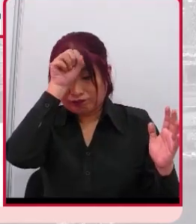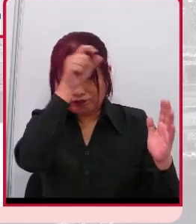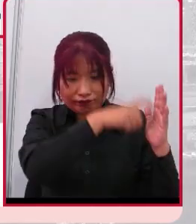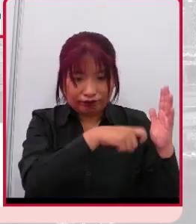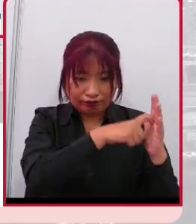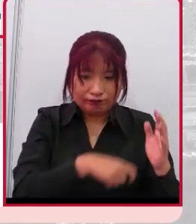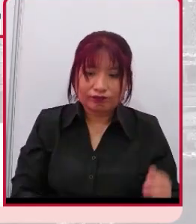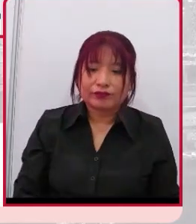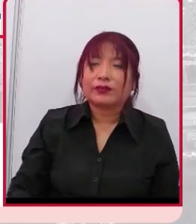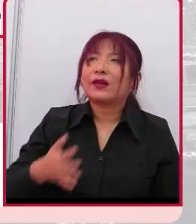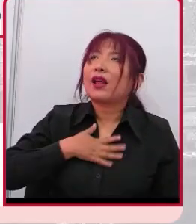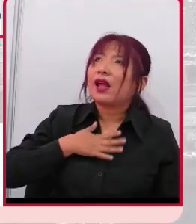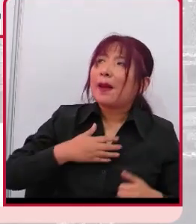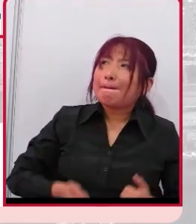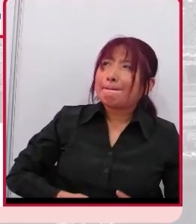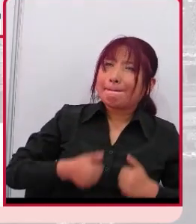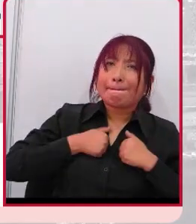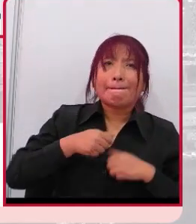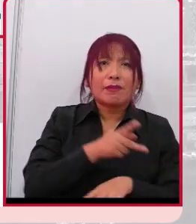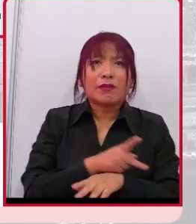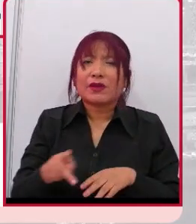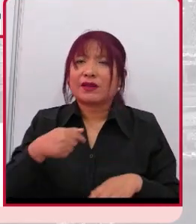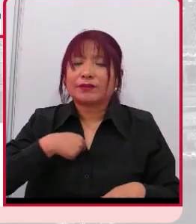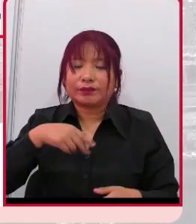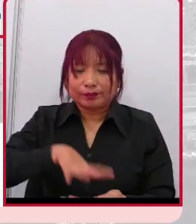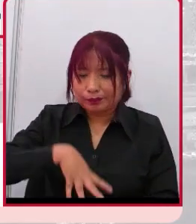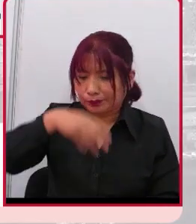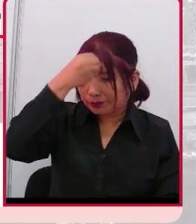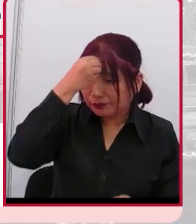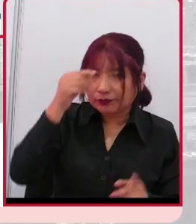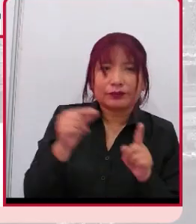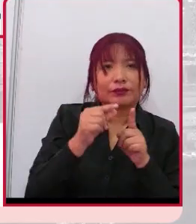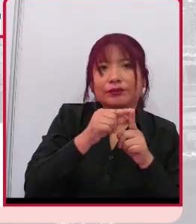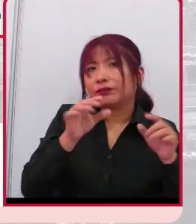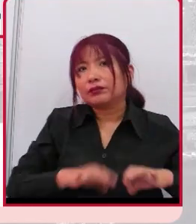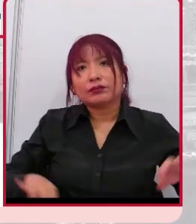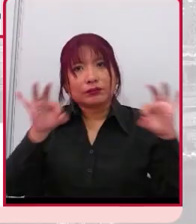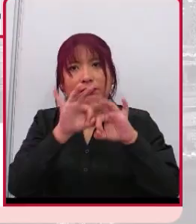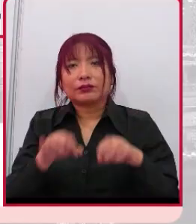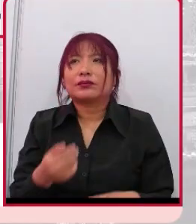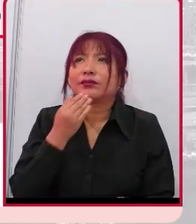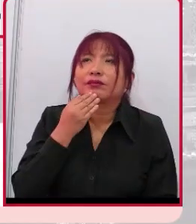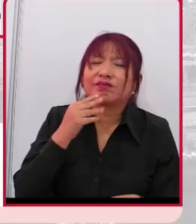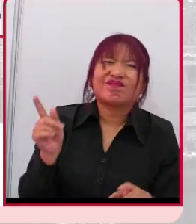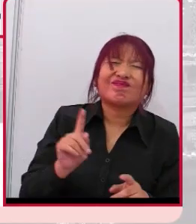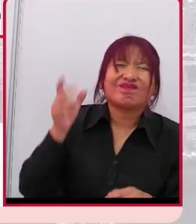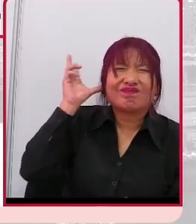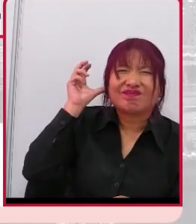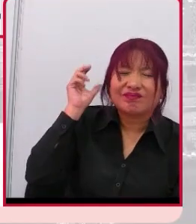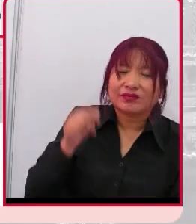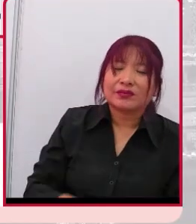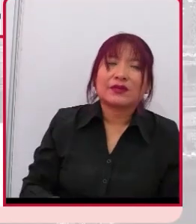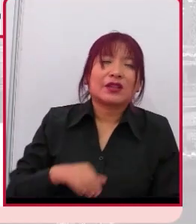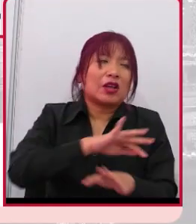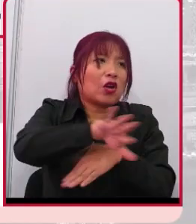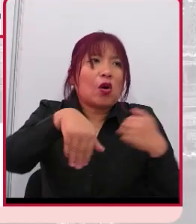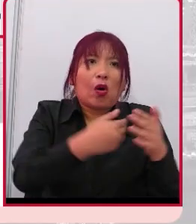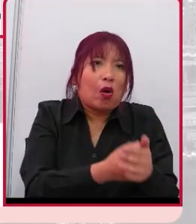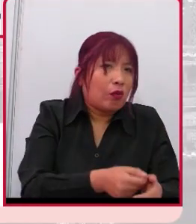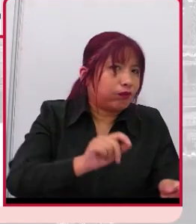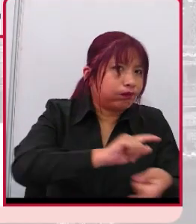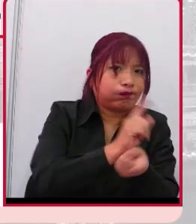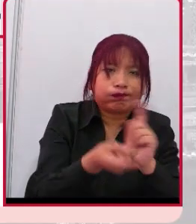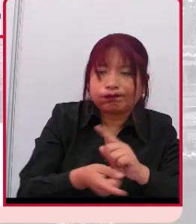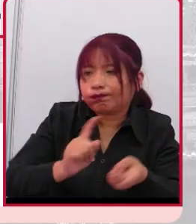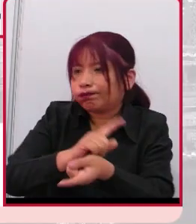En mi vida profesional he aprendido algunas frases célebres. ¿Quién no ha escuchado "lo único constante es el cambio" de